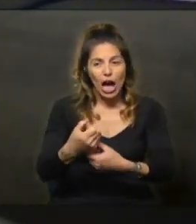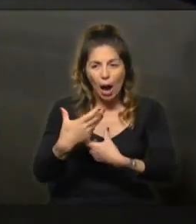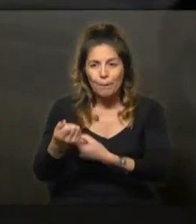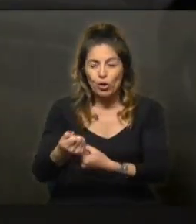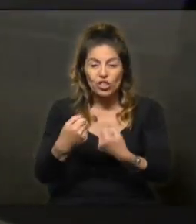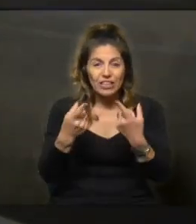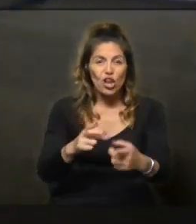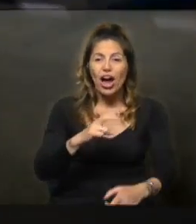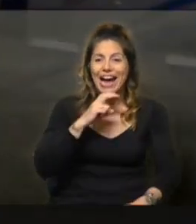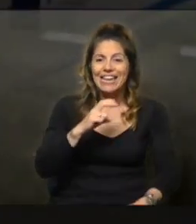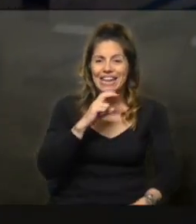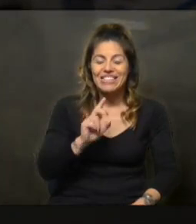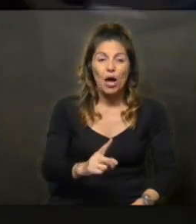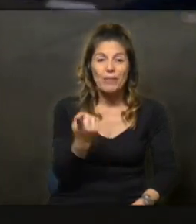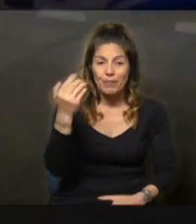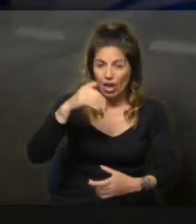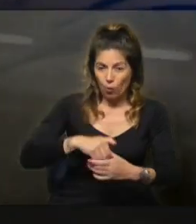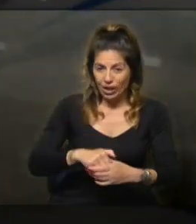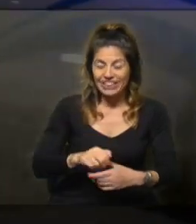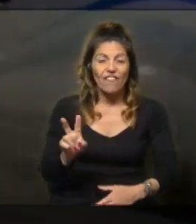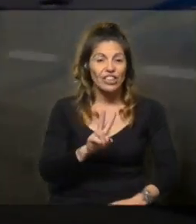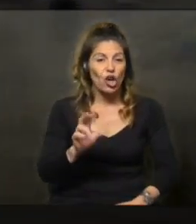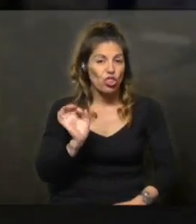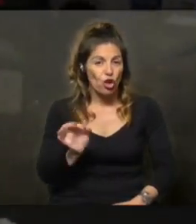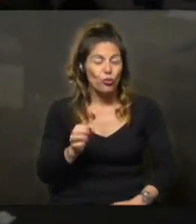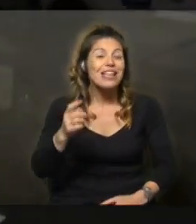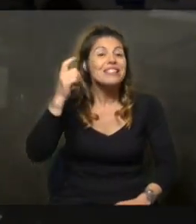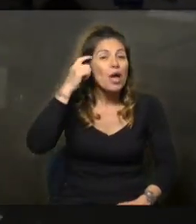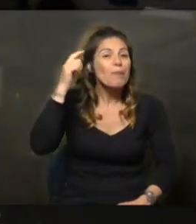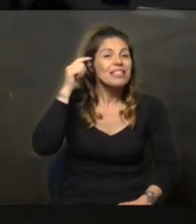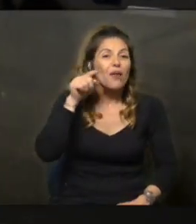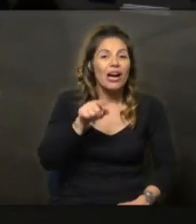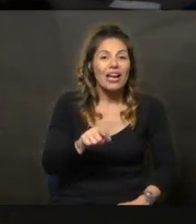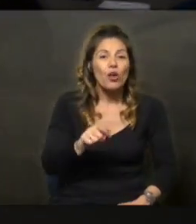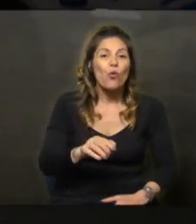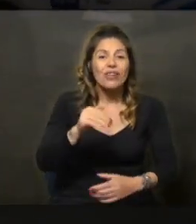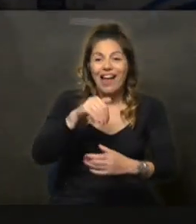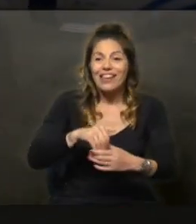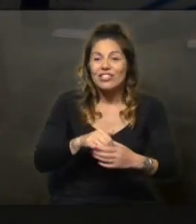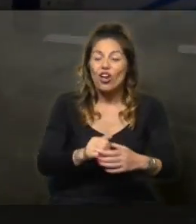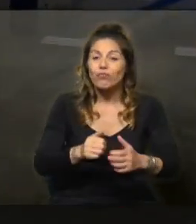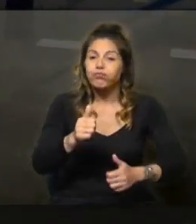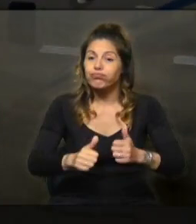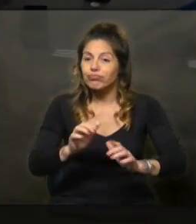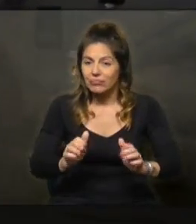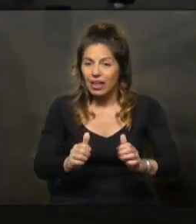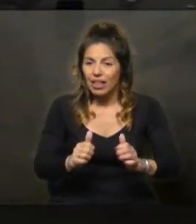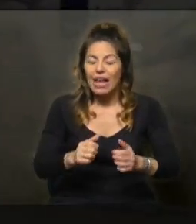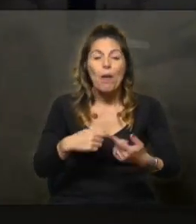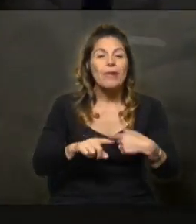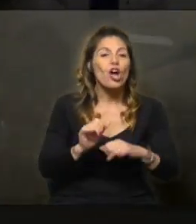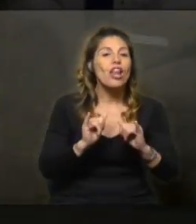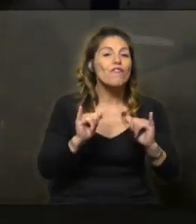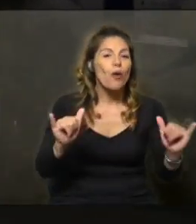Sergio maa desde la primera vuelta del 22 de octubre se pensaba que iba a ser una elección reñida En definitiva los datos